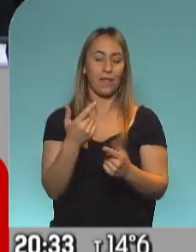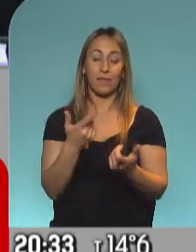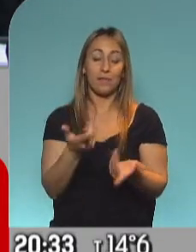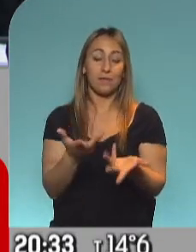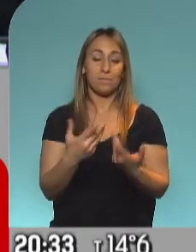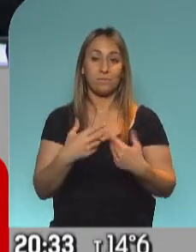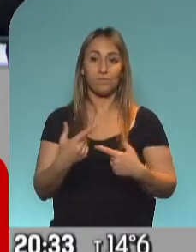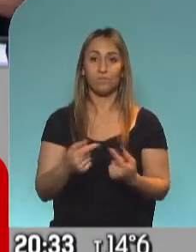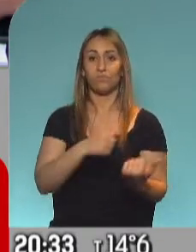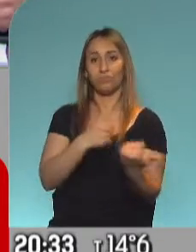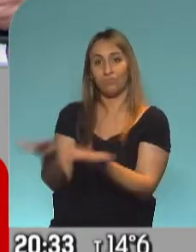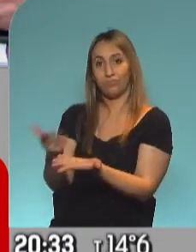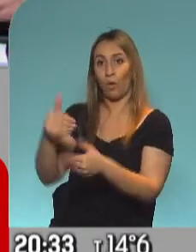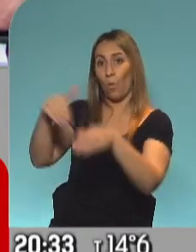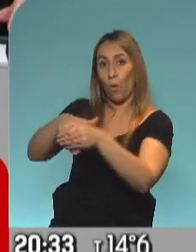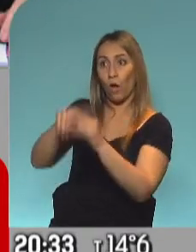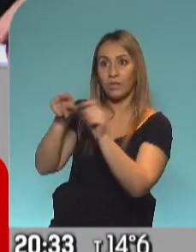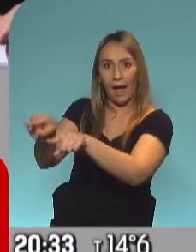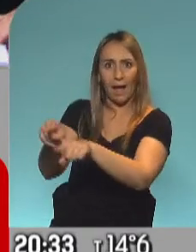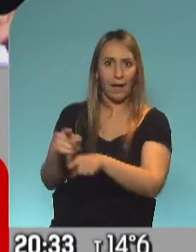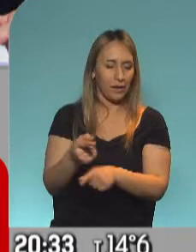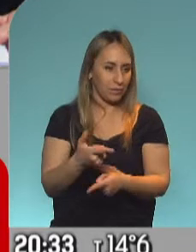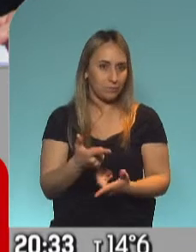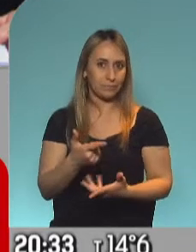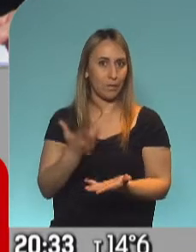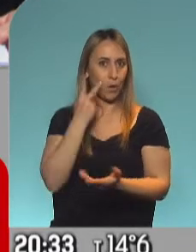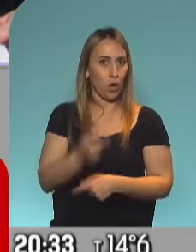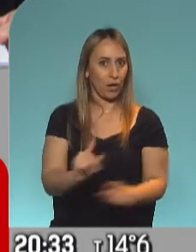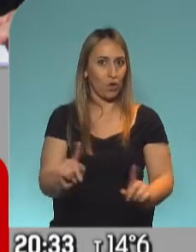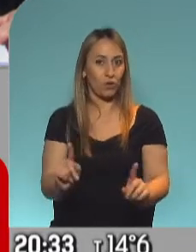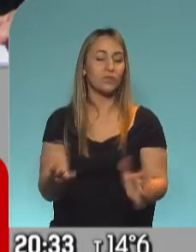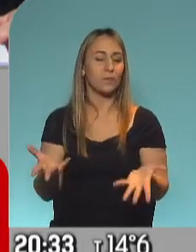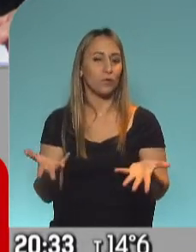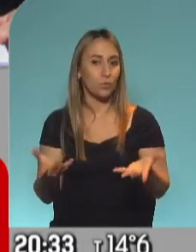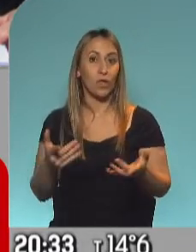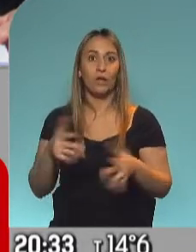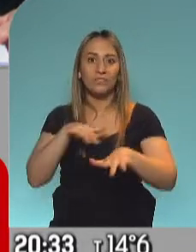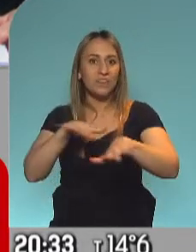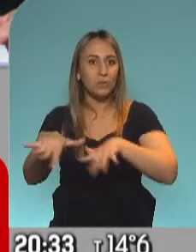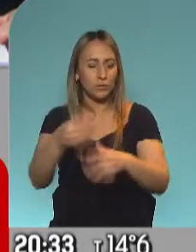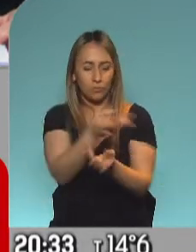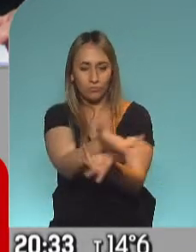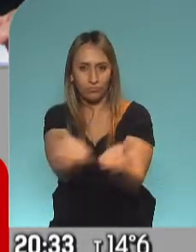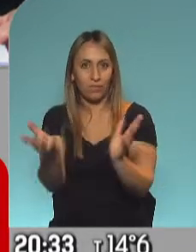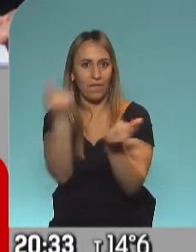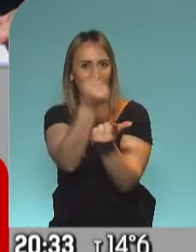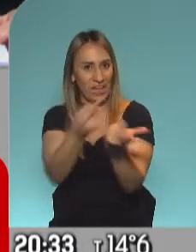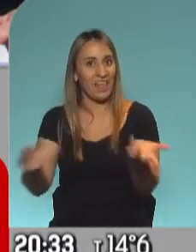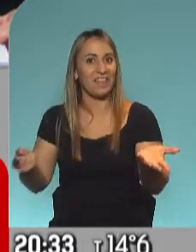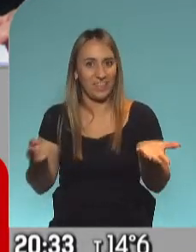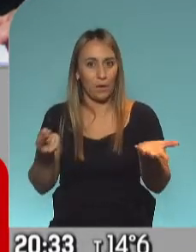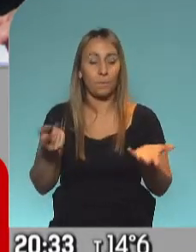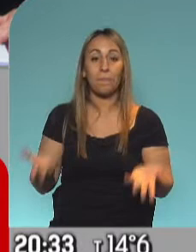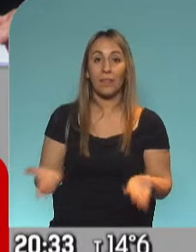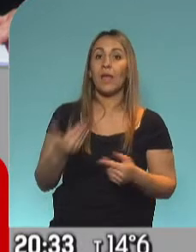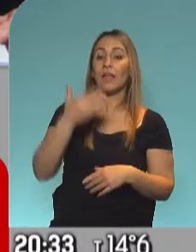más una continuidad de mi gobierno. Esto, por supuesto, abre un escenario que, digo, ¿por qué está tan preocupado Trump